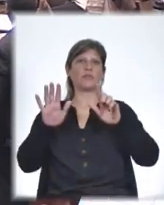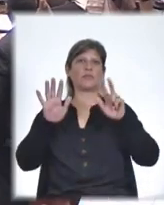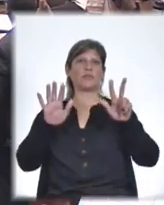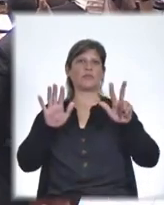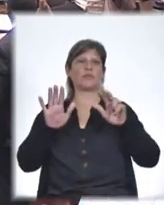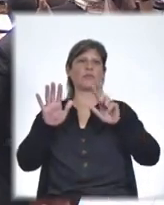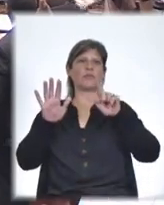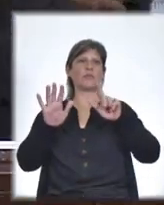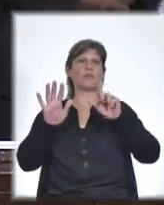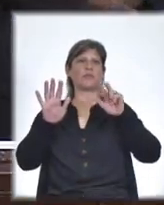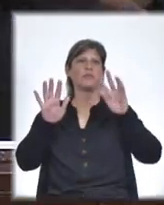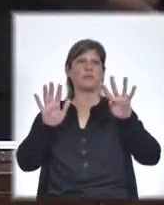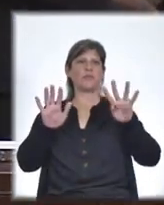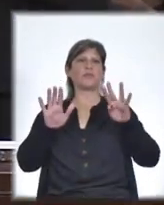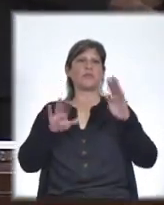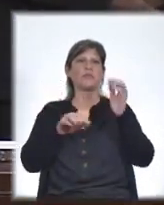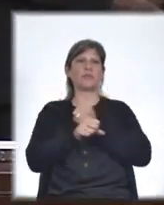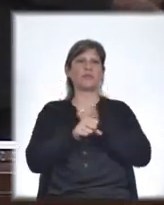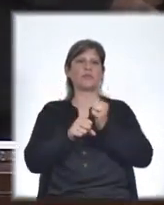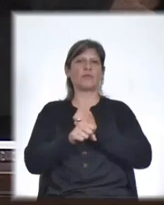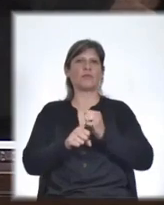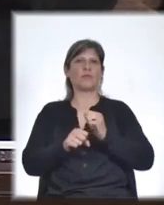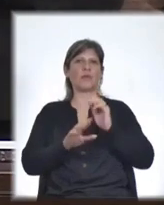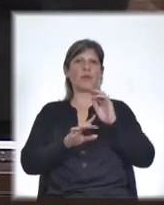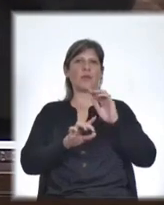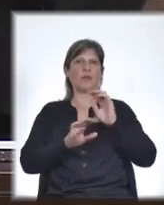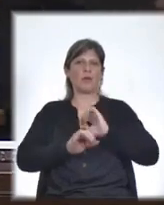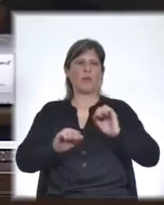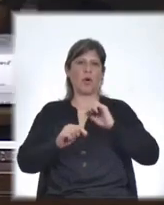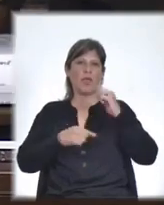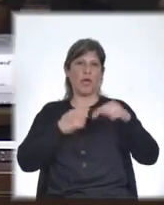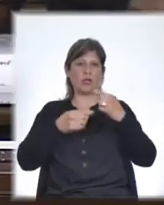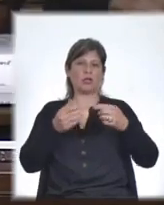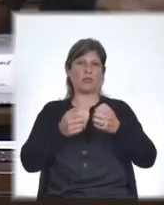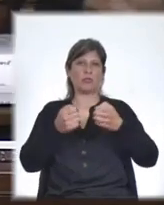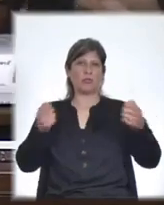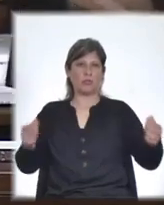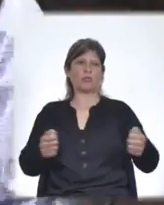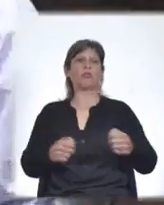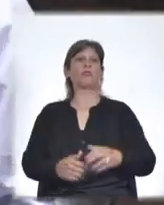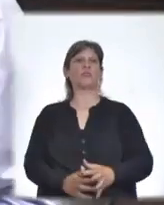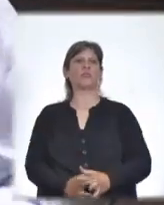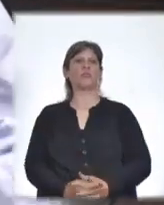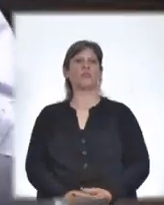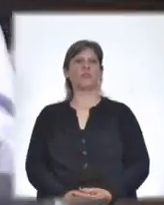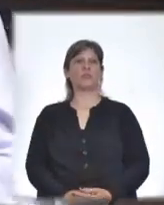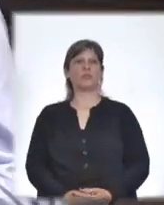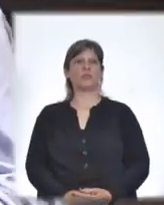78, 79 afirmativo. Puede hacer uso de la prórroga el señor diputado Alejandro Sánchez.